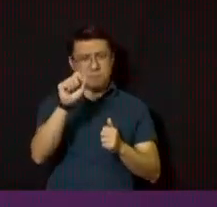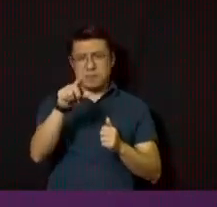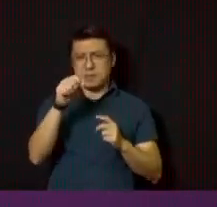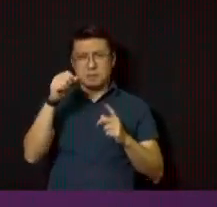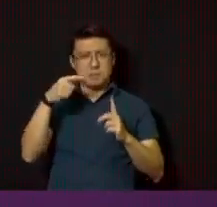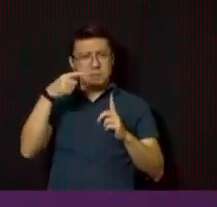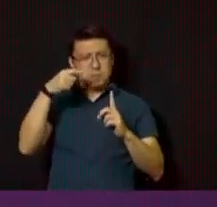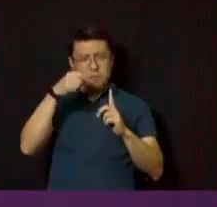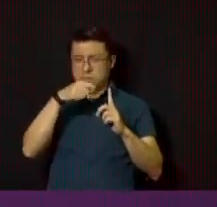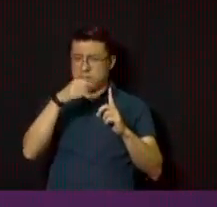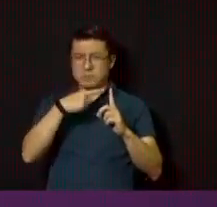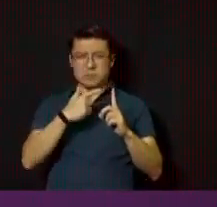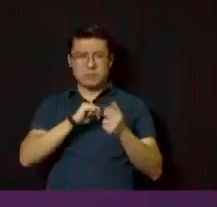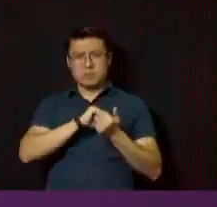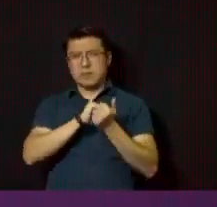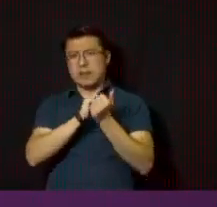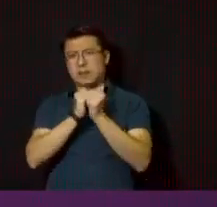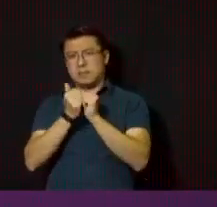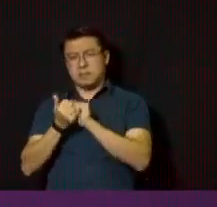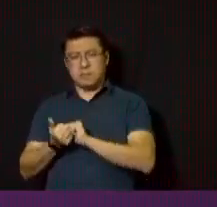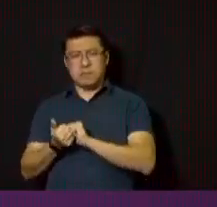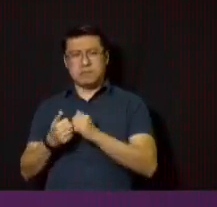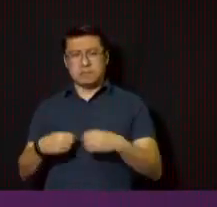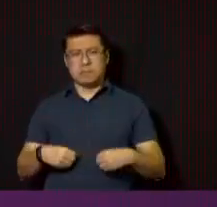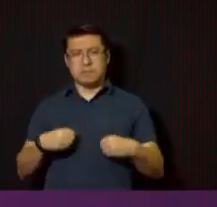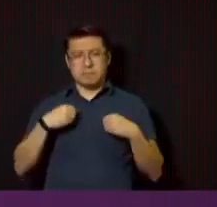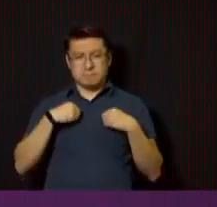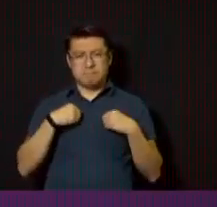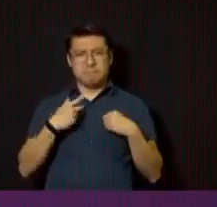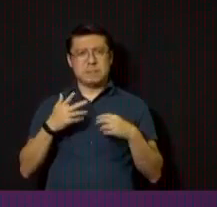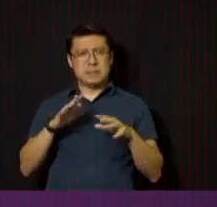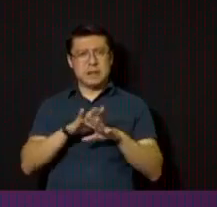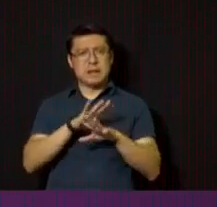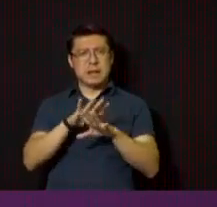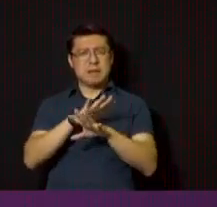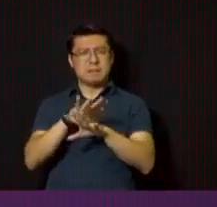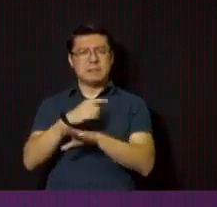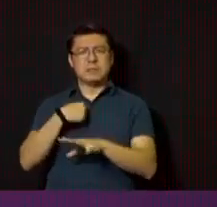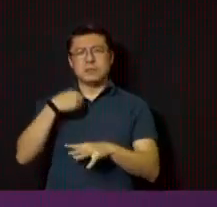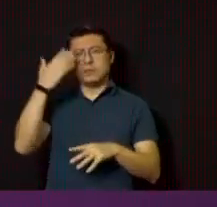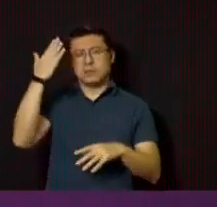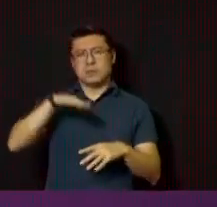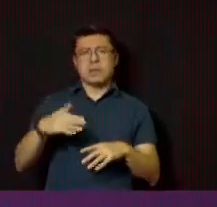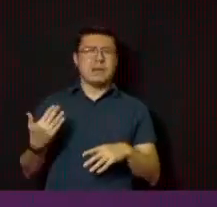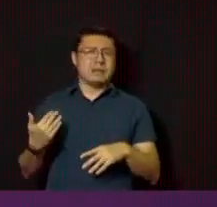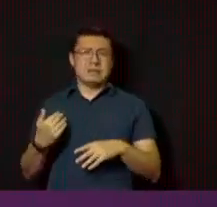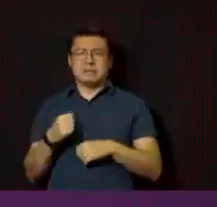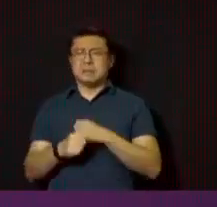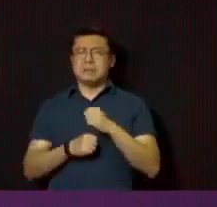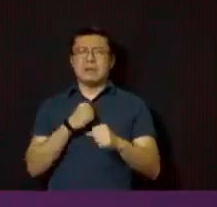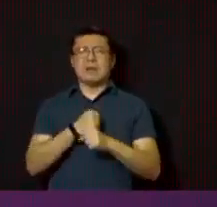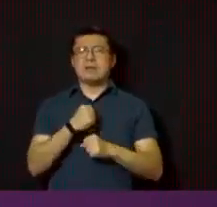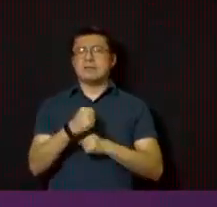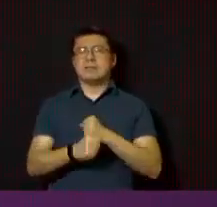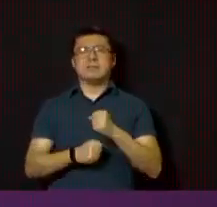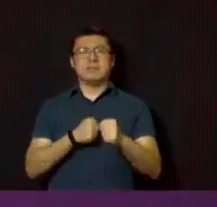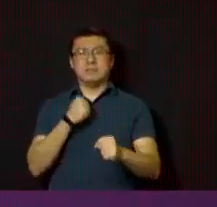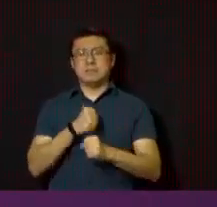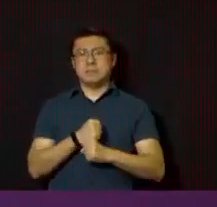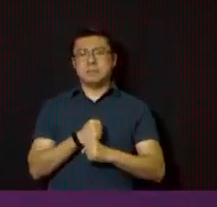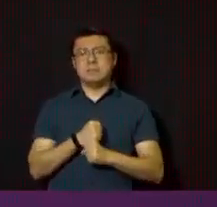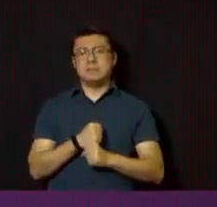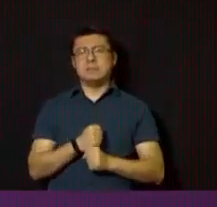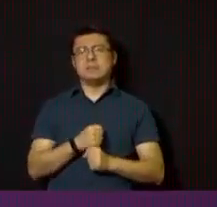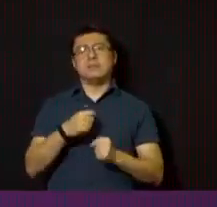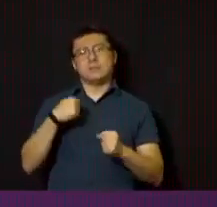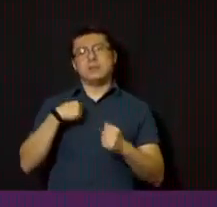que te ha pasado en la vida. Y yo sé que no has tenido unos últimos años, digamos, más bien ahorita sé que estás celebrando